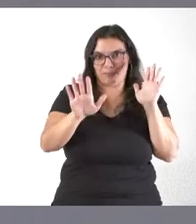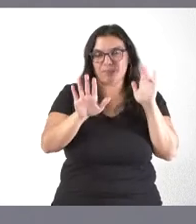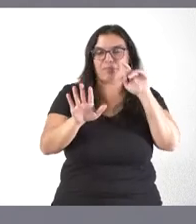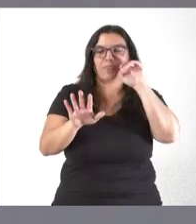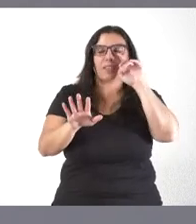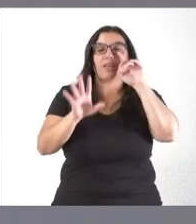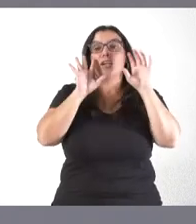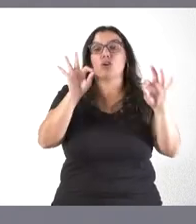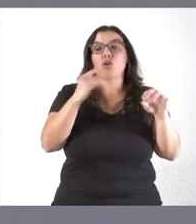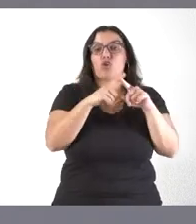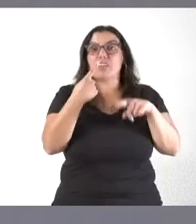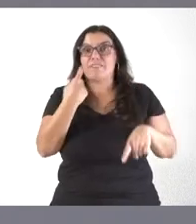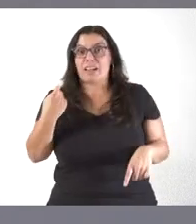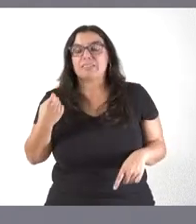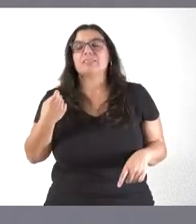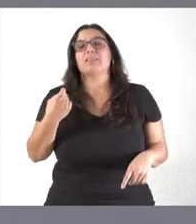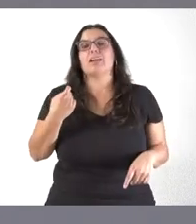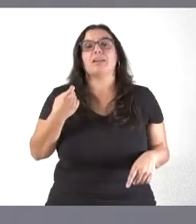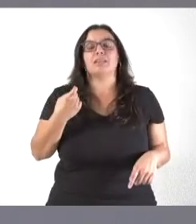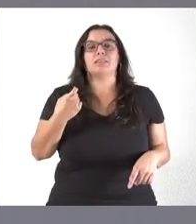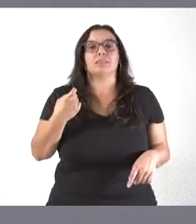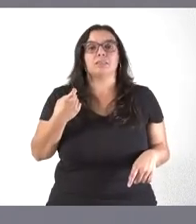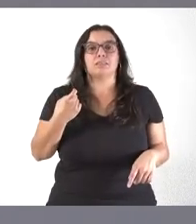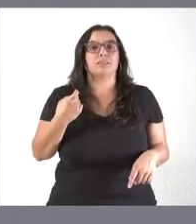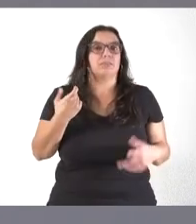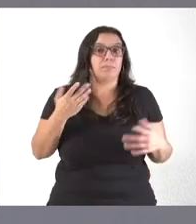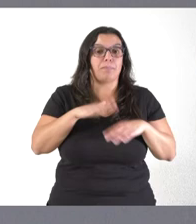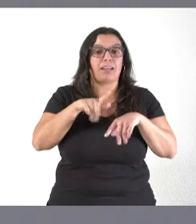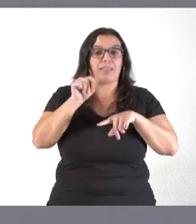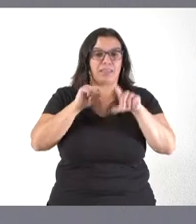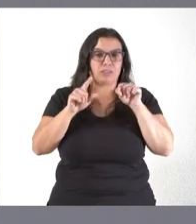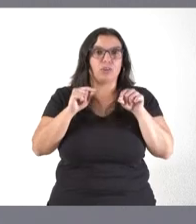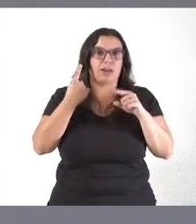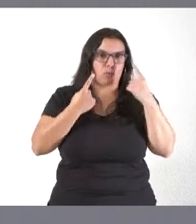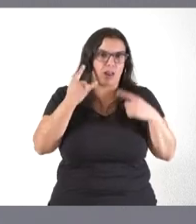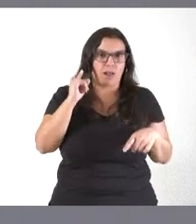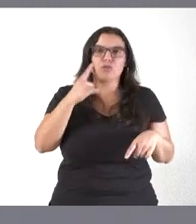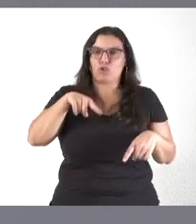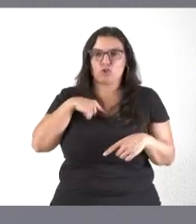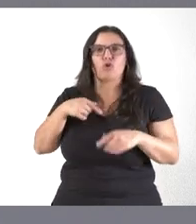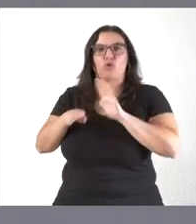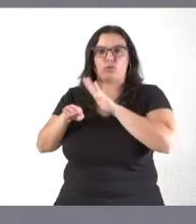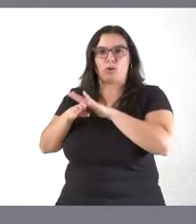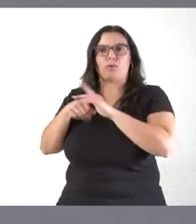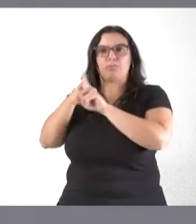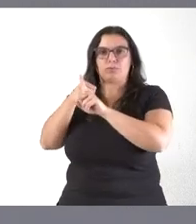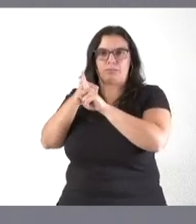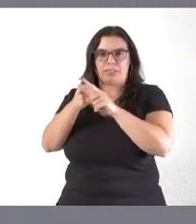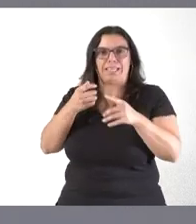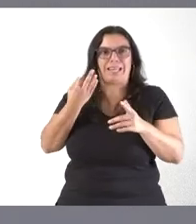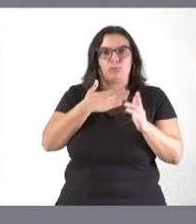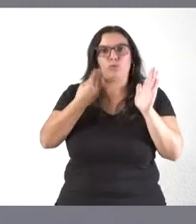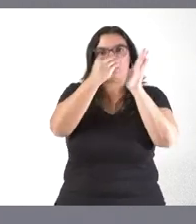las carencias que existen en esas decisiones y alguna hay seguimos reivindicando la ampliación de las mismas